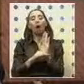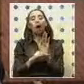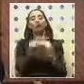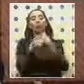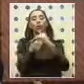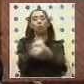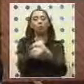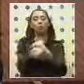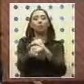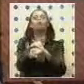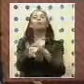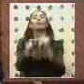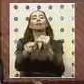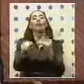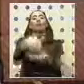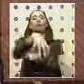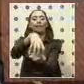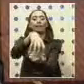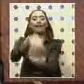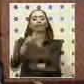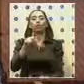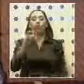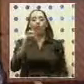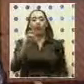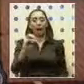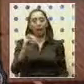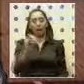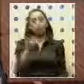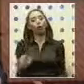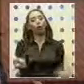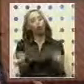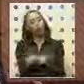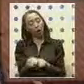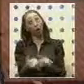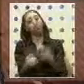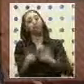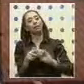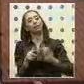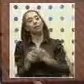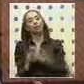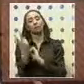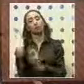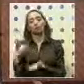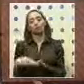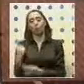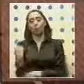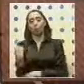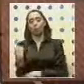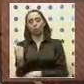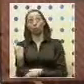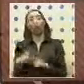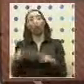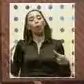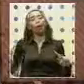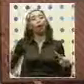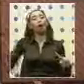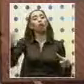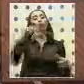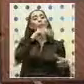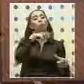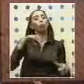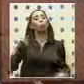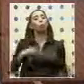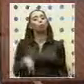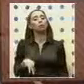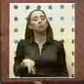esas características en Lanco, tal como se viene haciendo desde el año 2001 en diversas comunas del país,